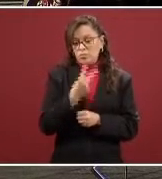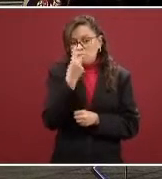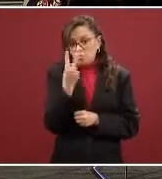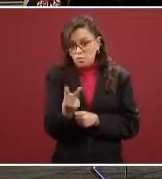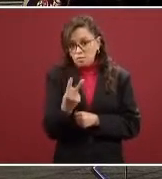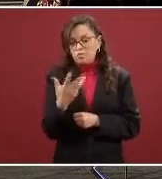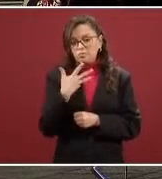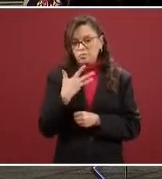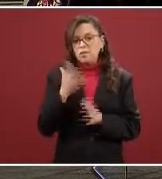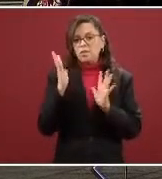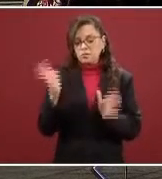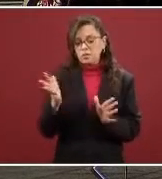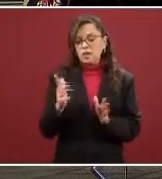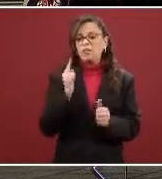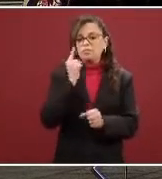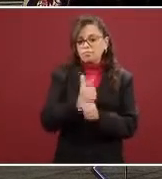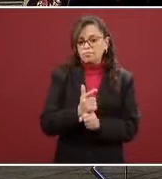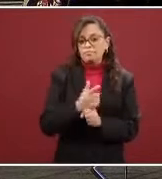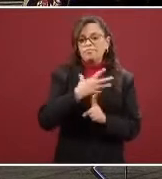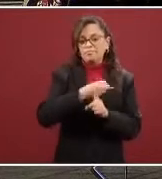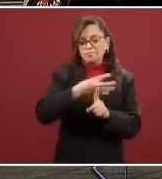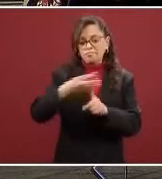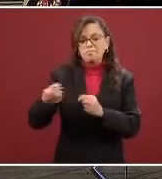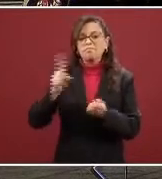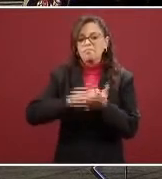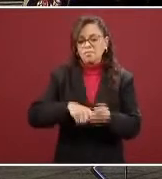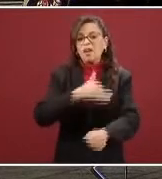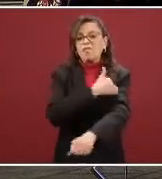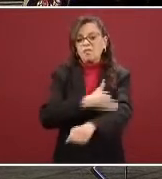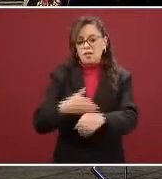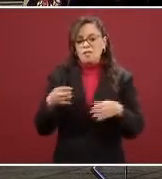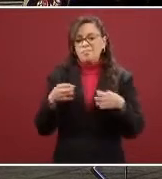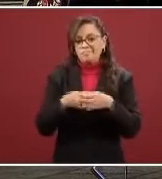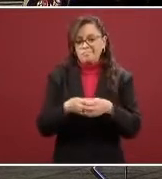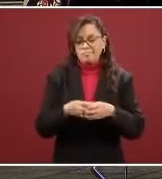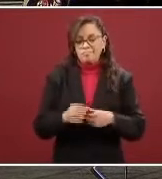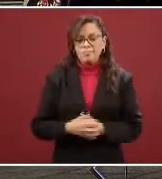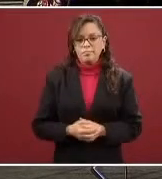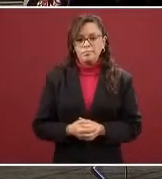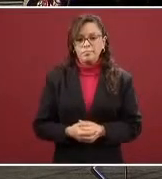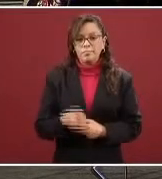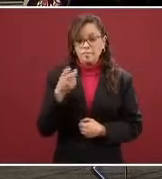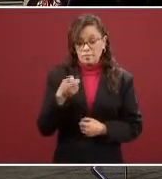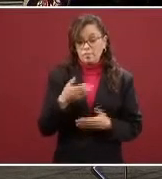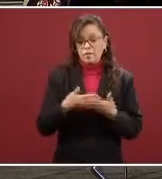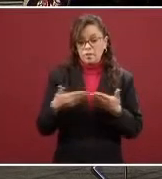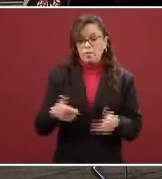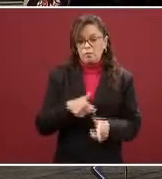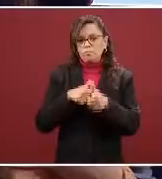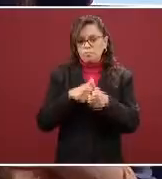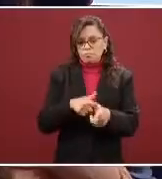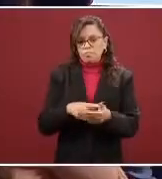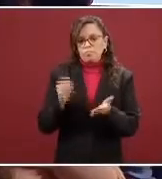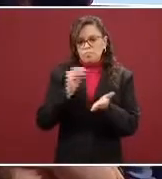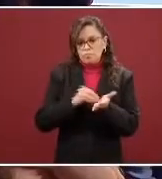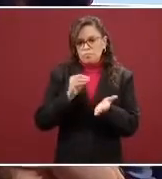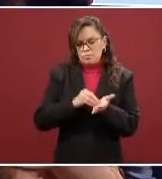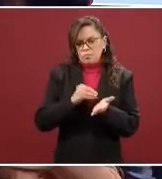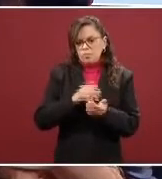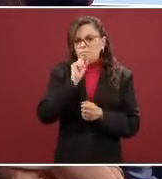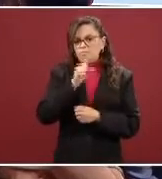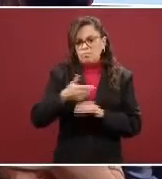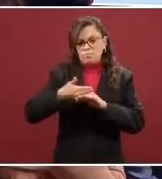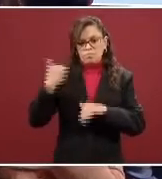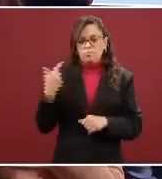brotes identificados, con lo cual pues seguimos todavía en el marco de lo que se ha planteado